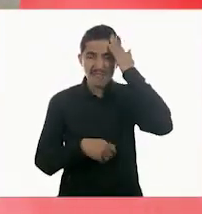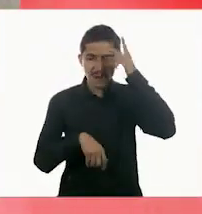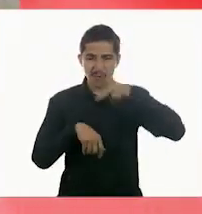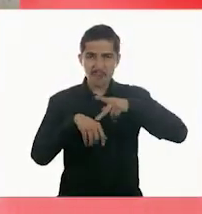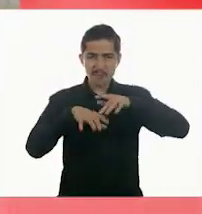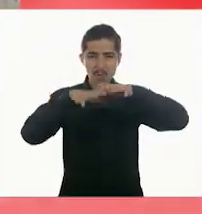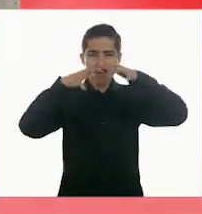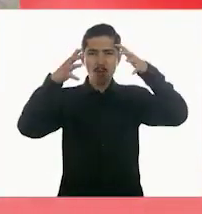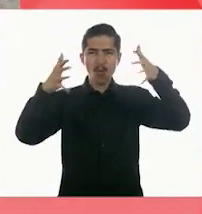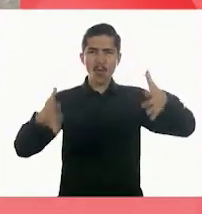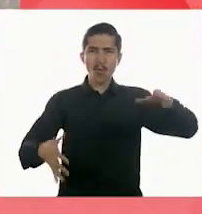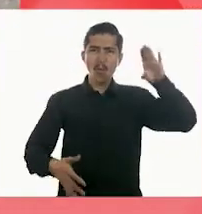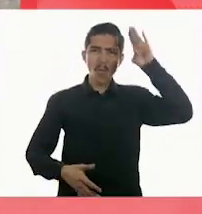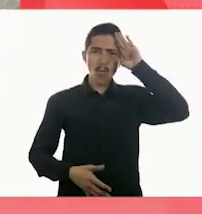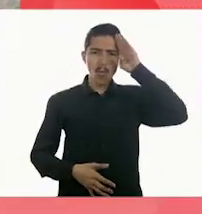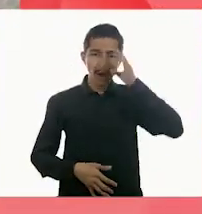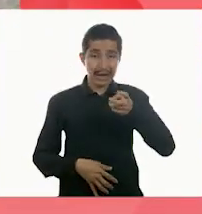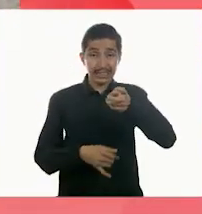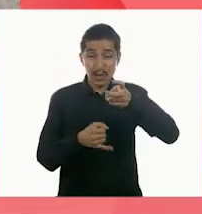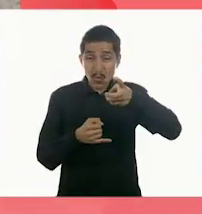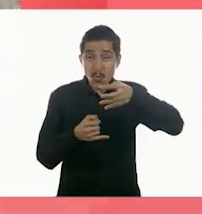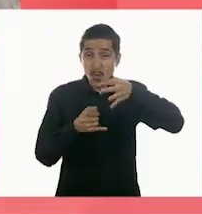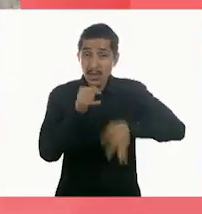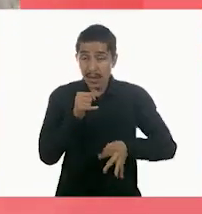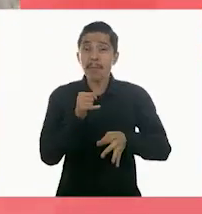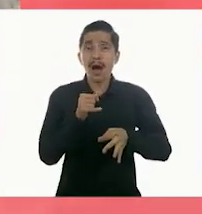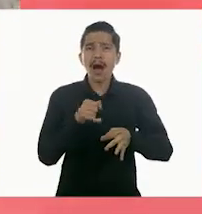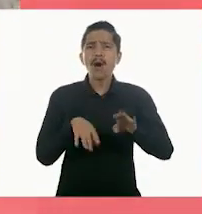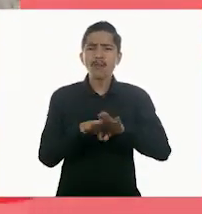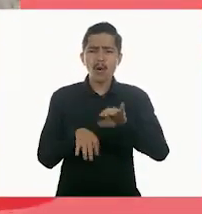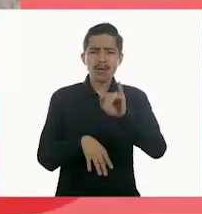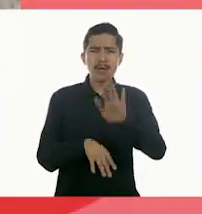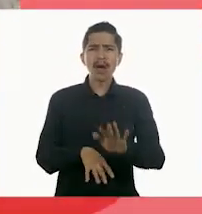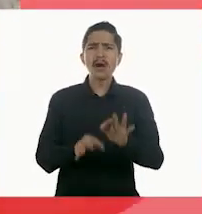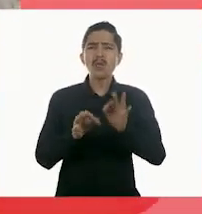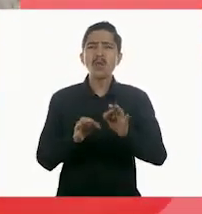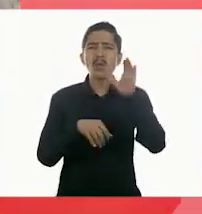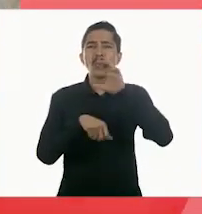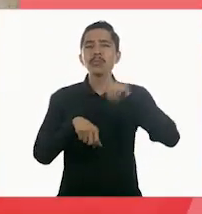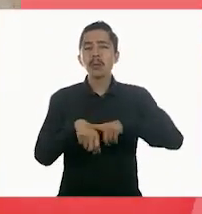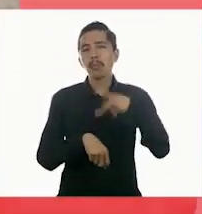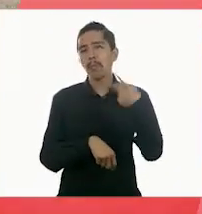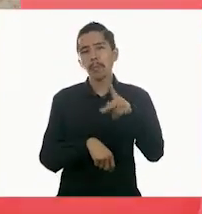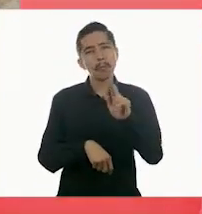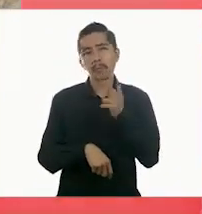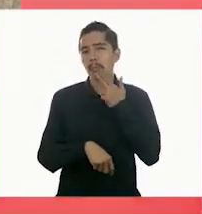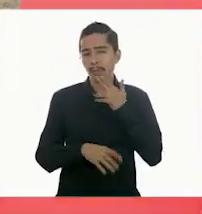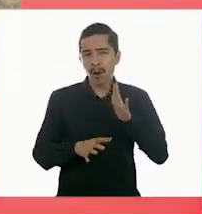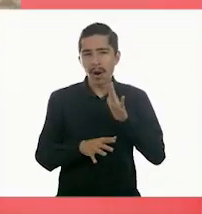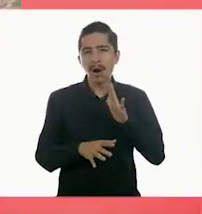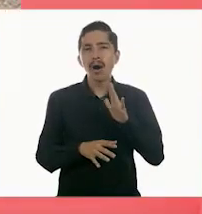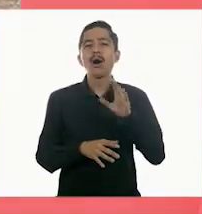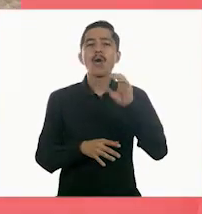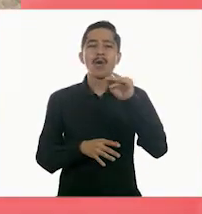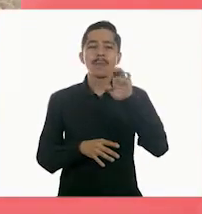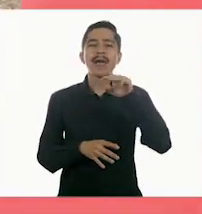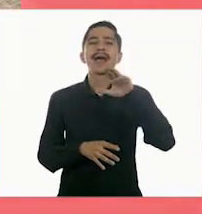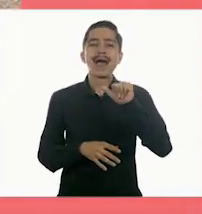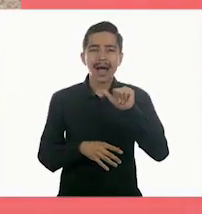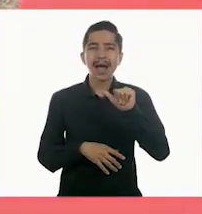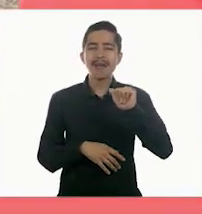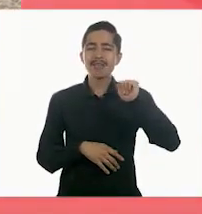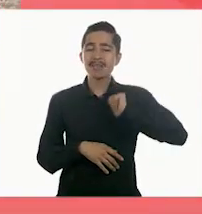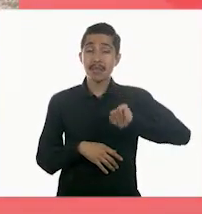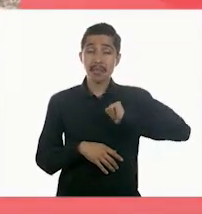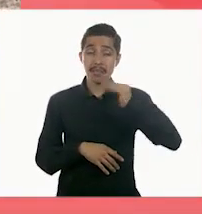colosal. Esta última es la imagen emblemática de la cultura olmeca que ha trascendido el tiempo y el